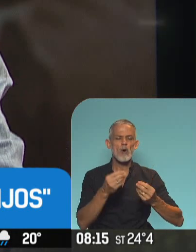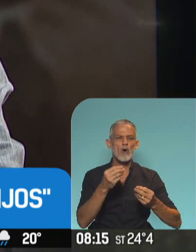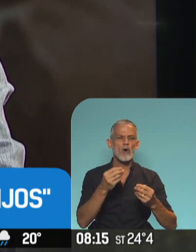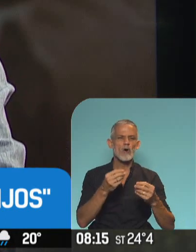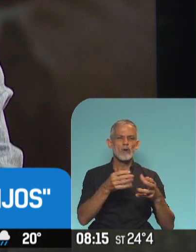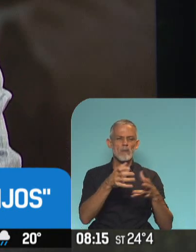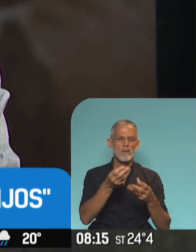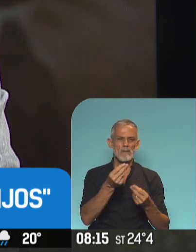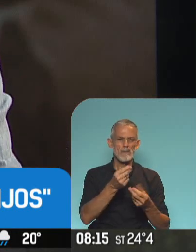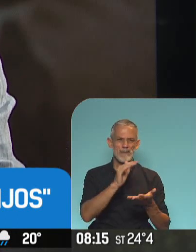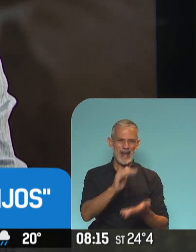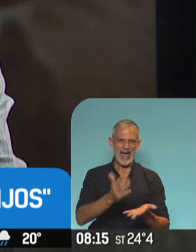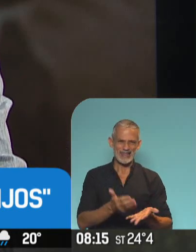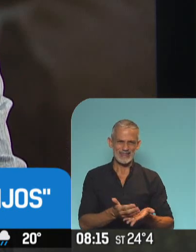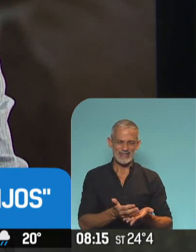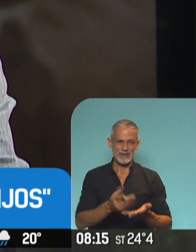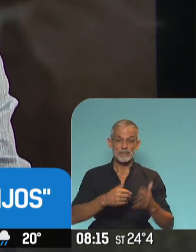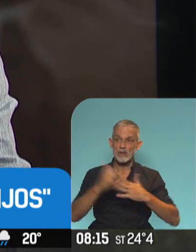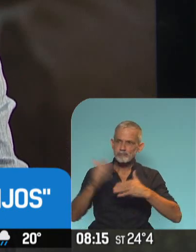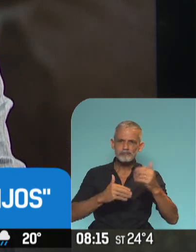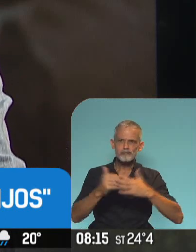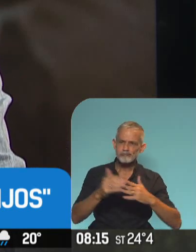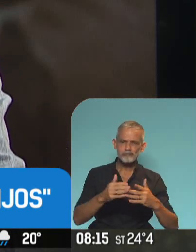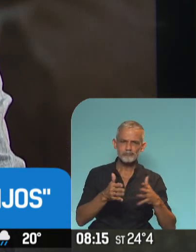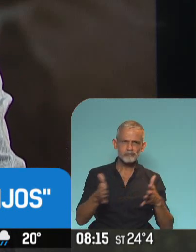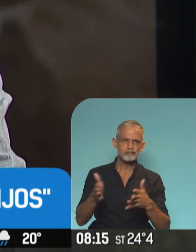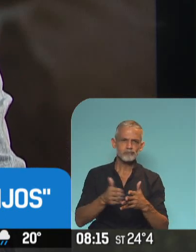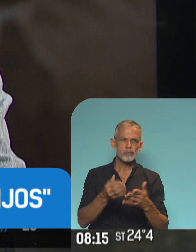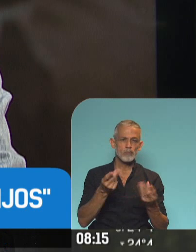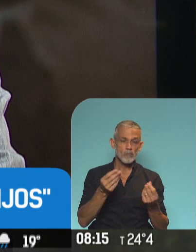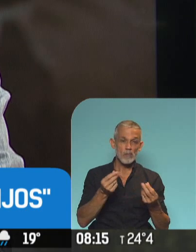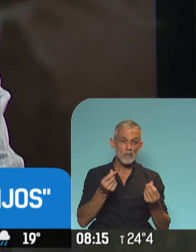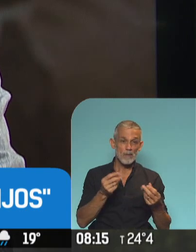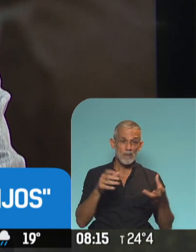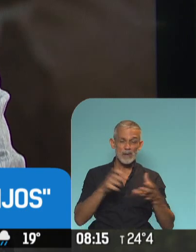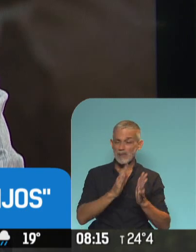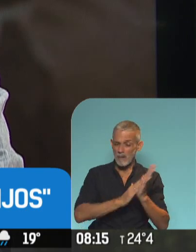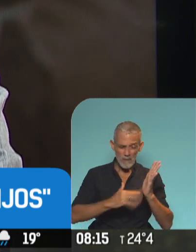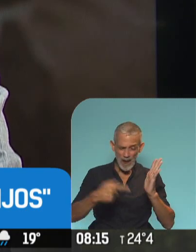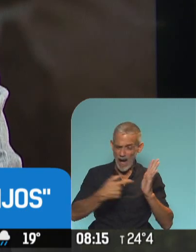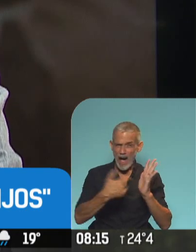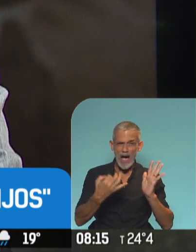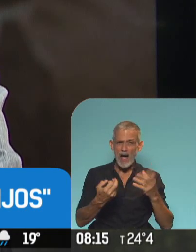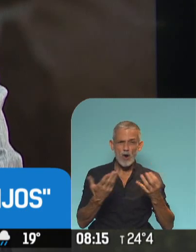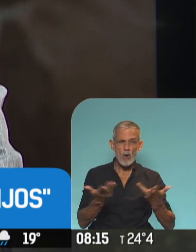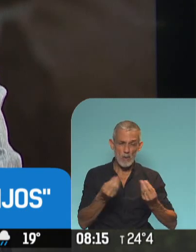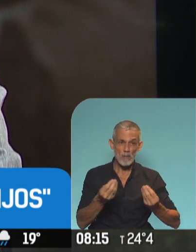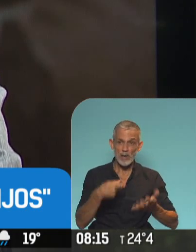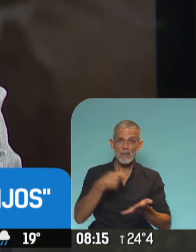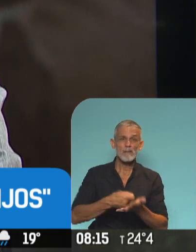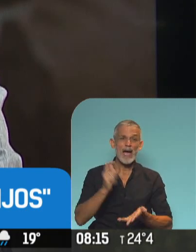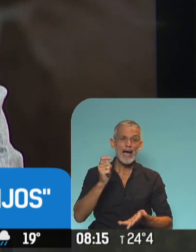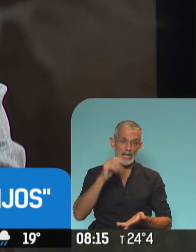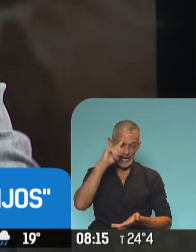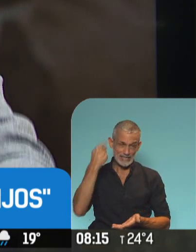aparte, el tema de la obra pública, los ingresos son blancos sencillamente porque se los paga el